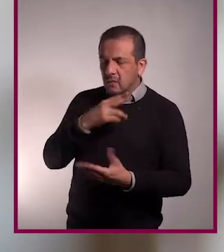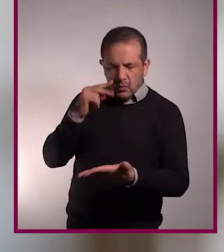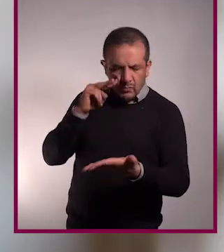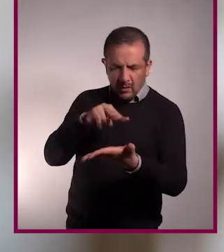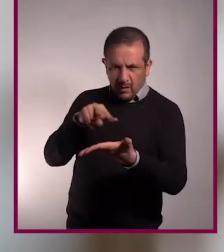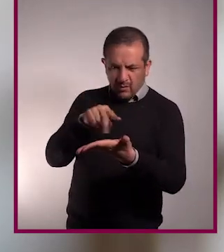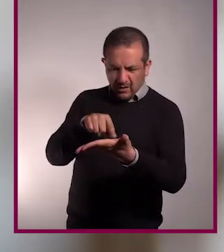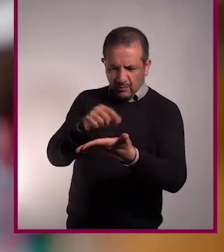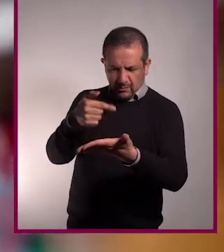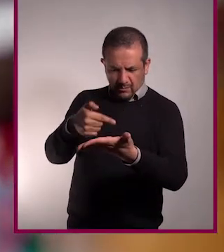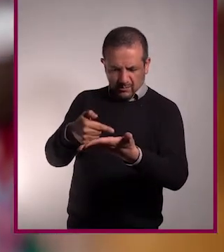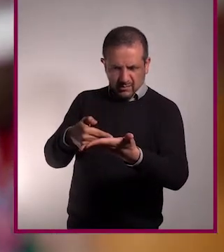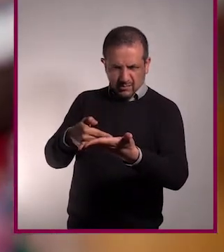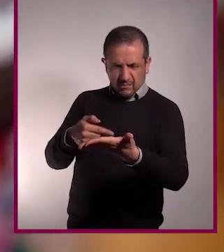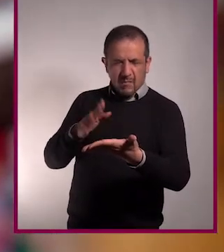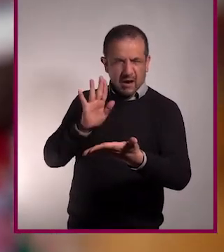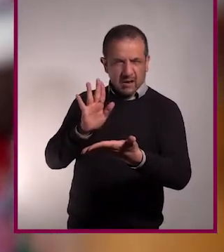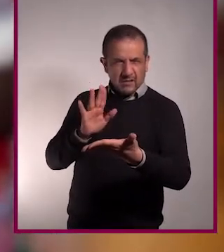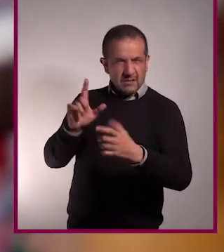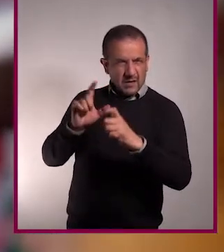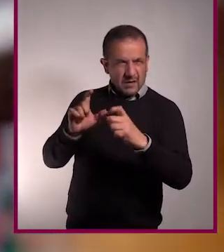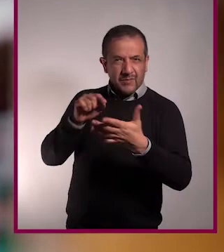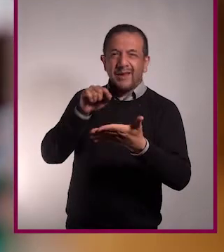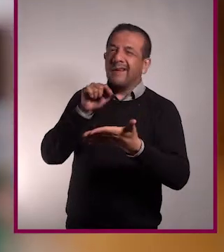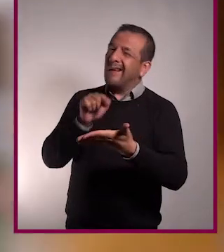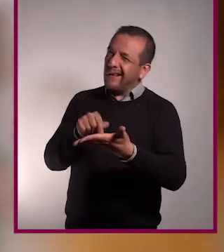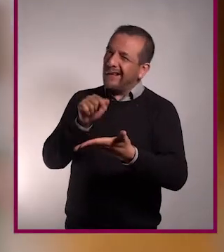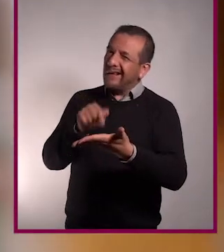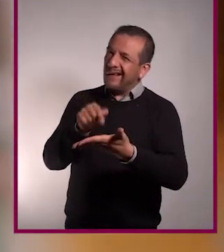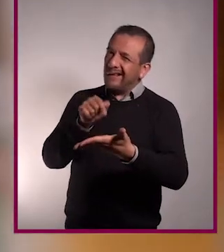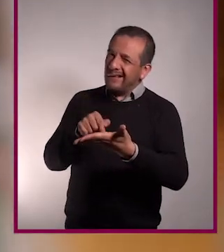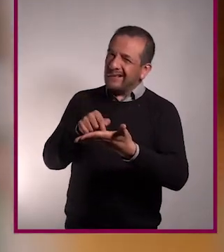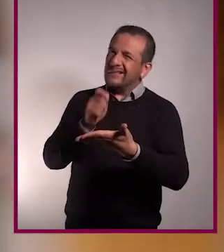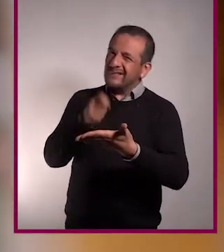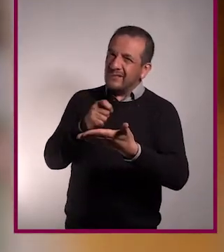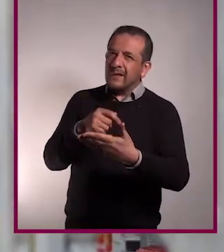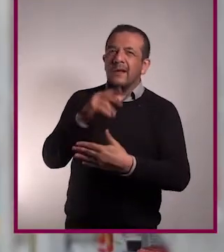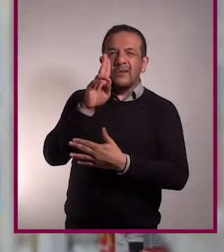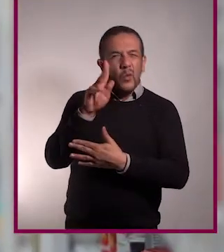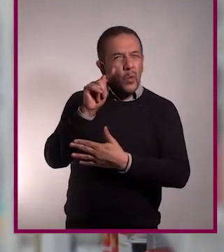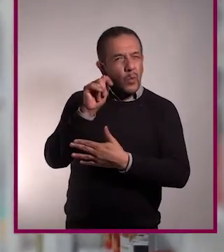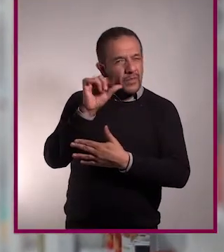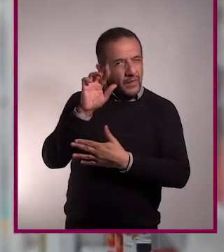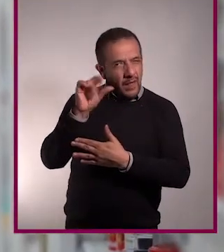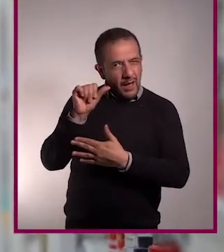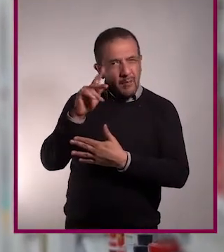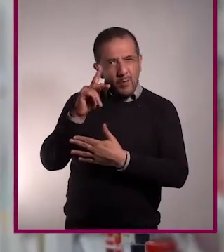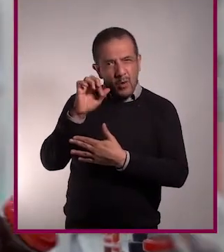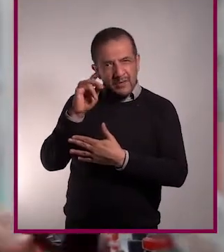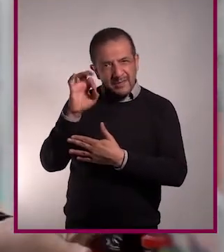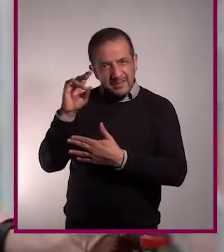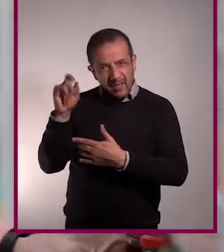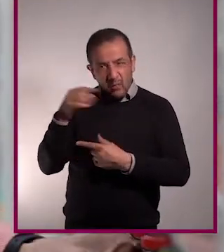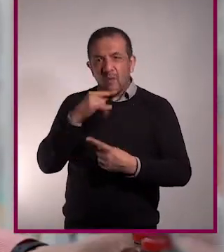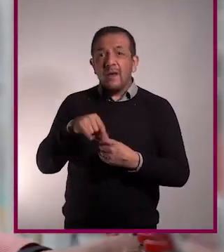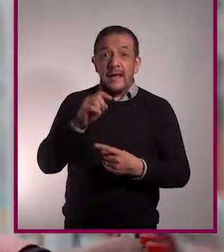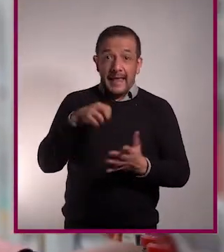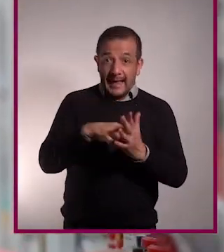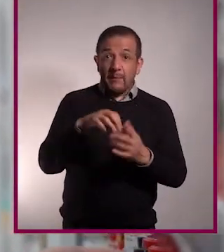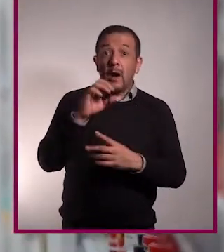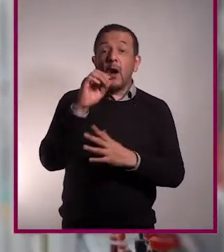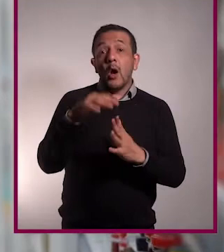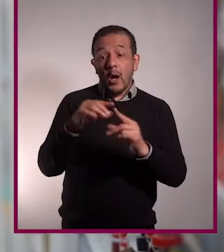fijarte en sus ingredientes. Si descubres más de 3 ingredientes que no conoces o que te suenan químicos, casi seguro es